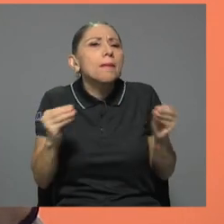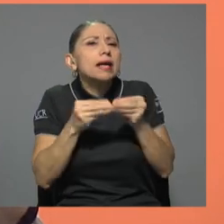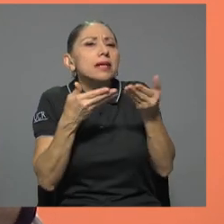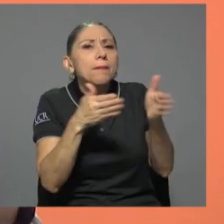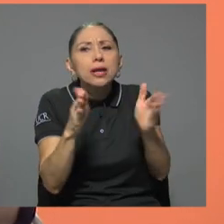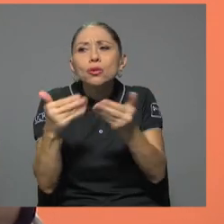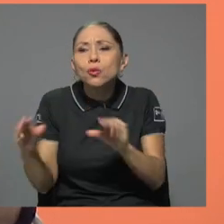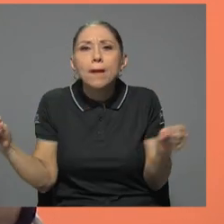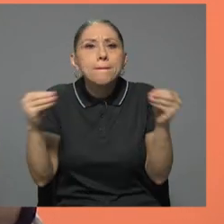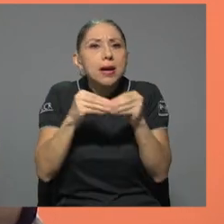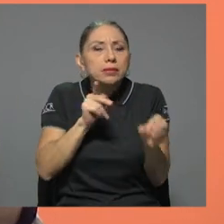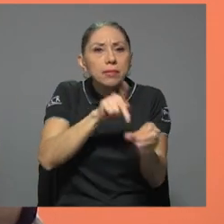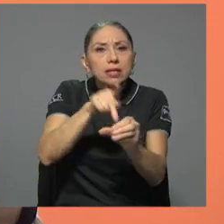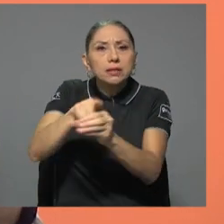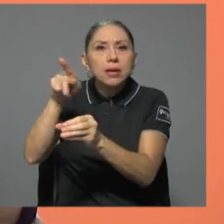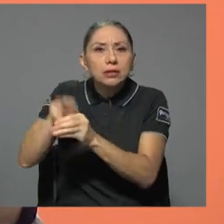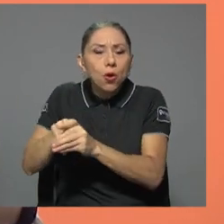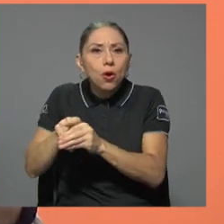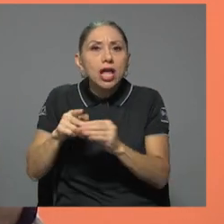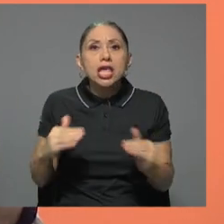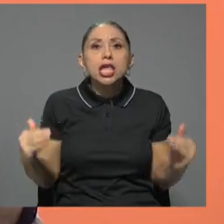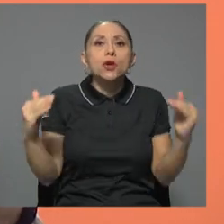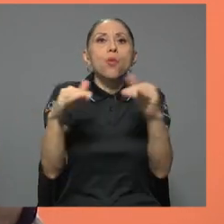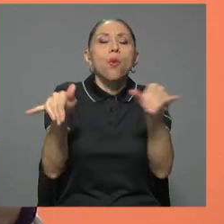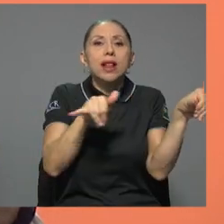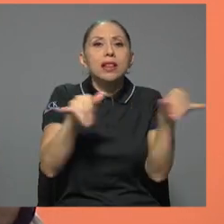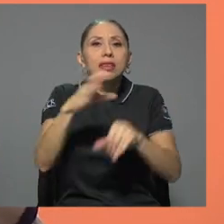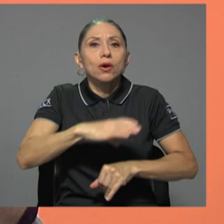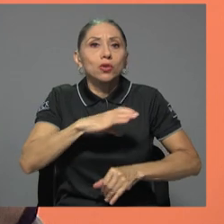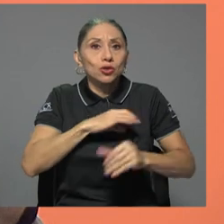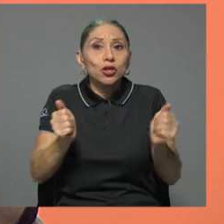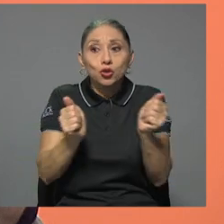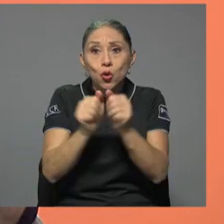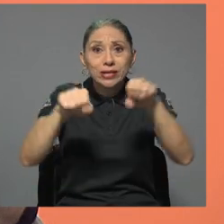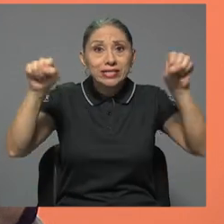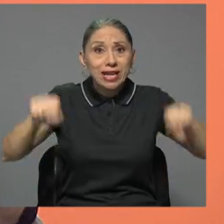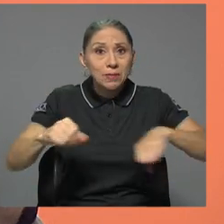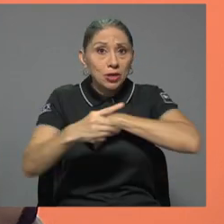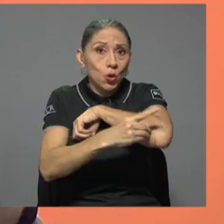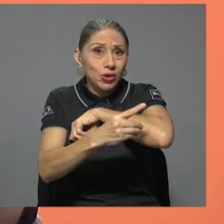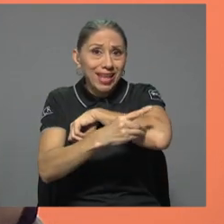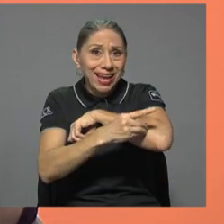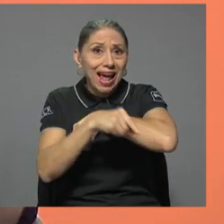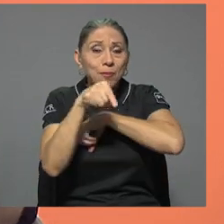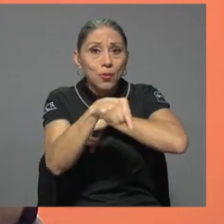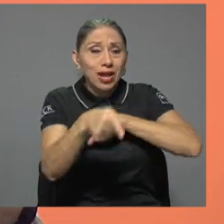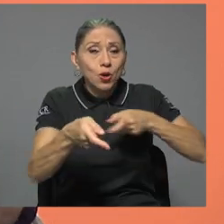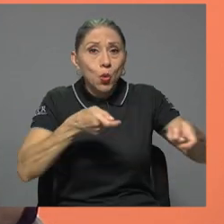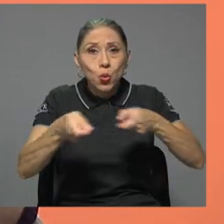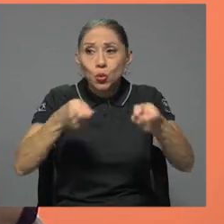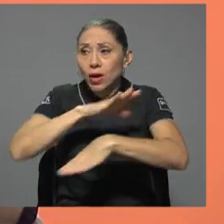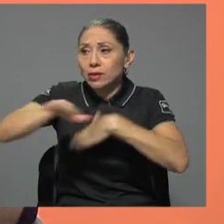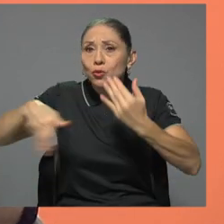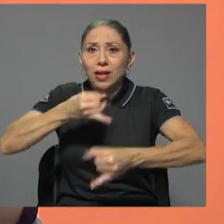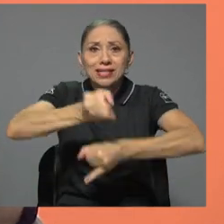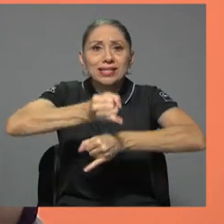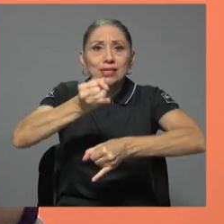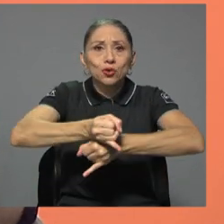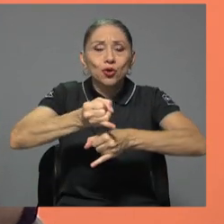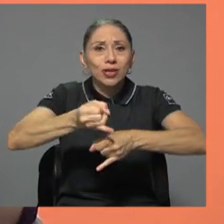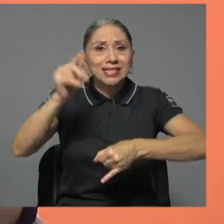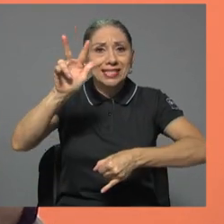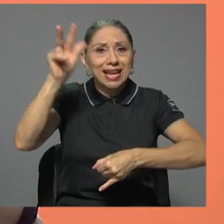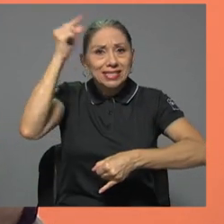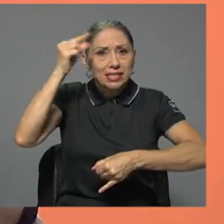competir en igualdad de condiciones con el gobierno o con el régimen de ortega que controla pues todas las instituciones del estado entonces pues es importante hacer ese llamado